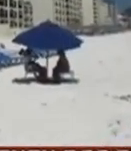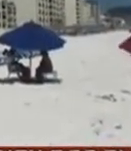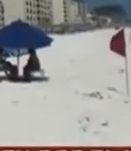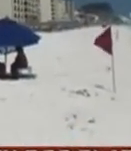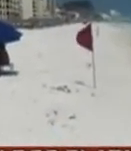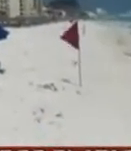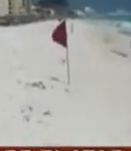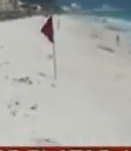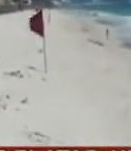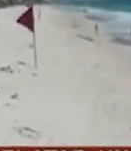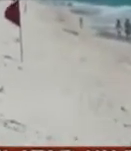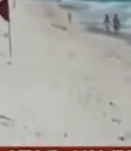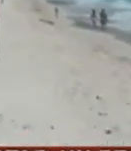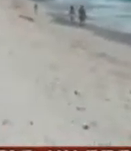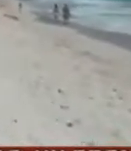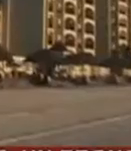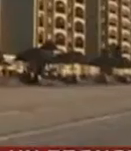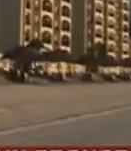un puntaje de